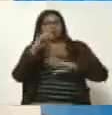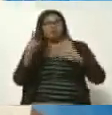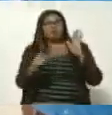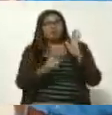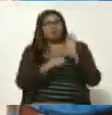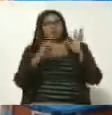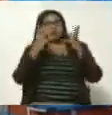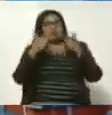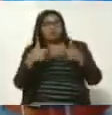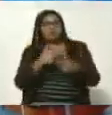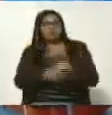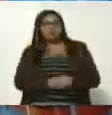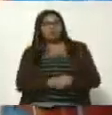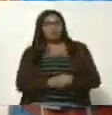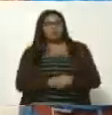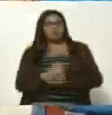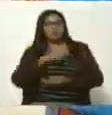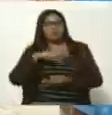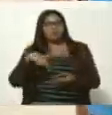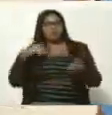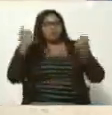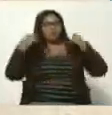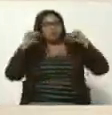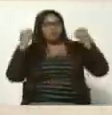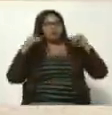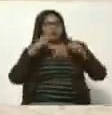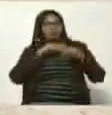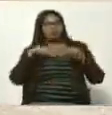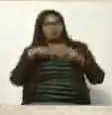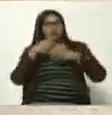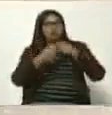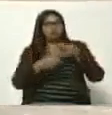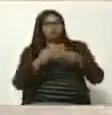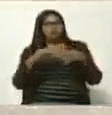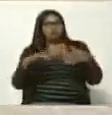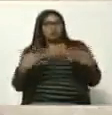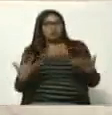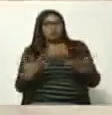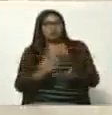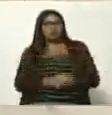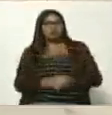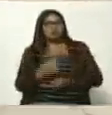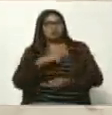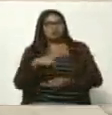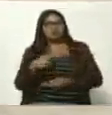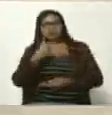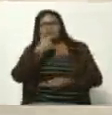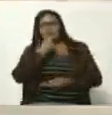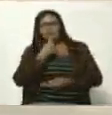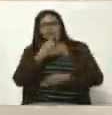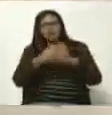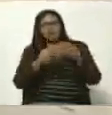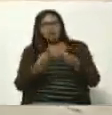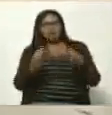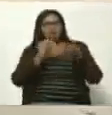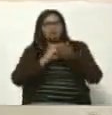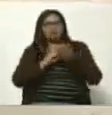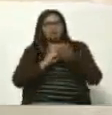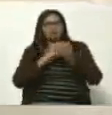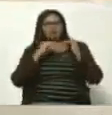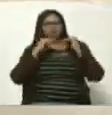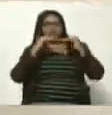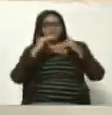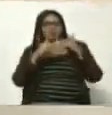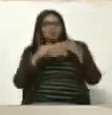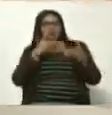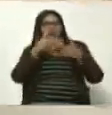la empresa. Y en ese ejercicio nosotros lo que hemos hecho es facilitar que se restablezcan no solamente